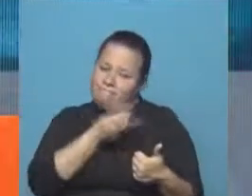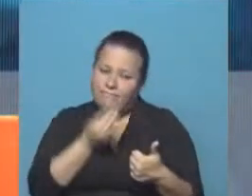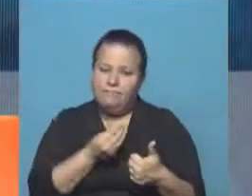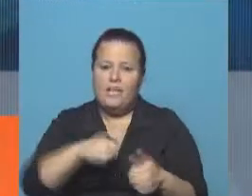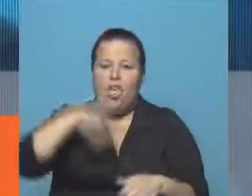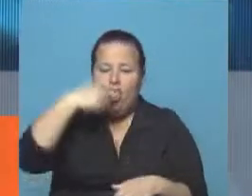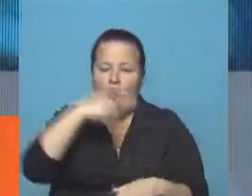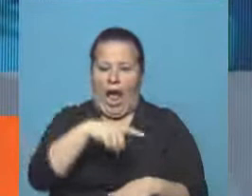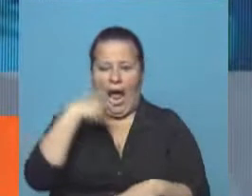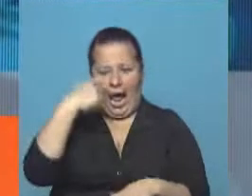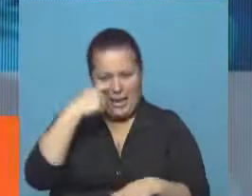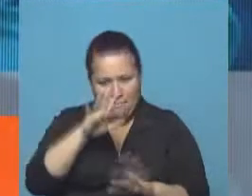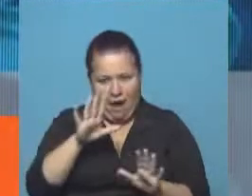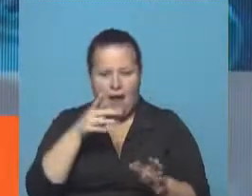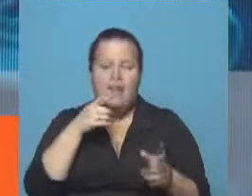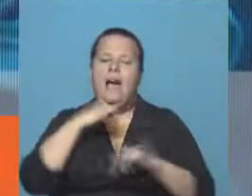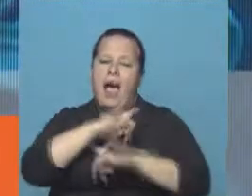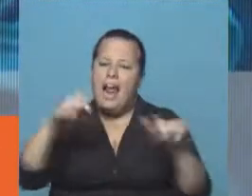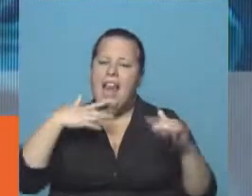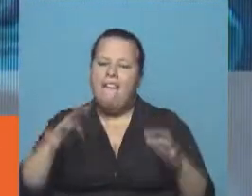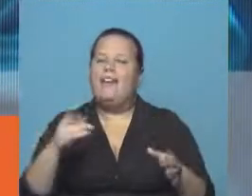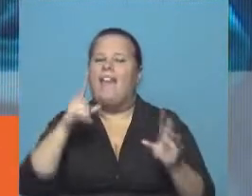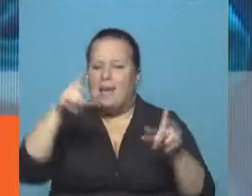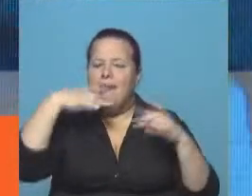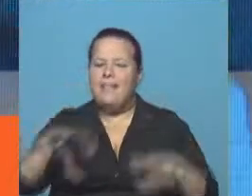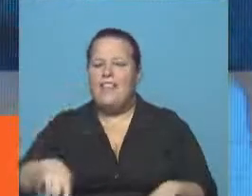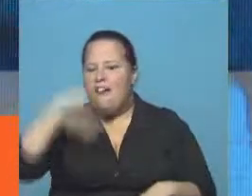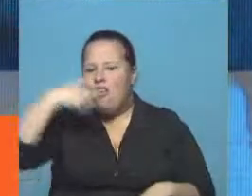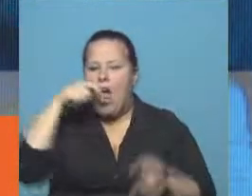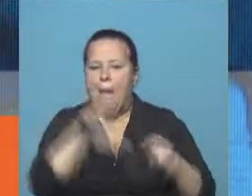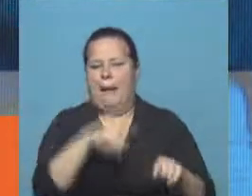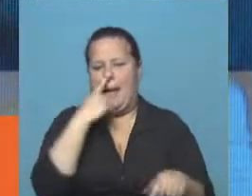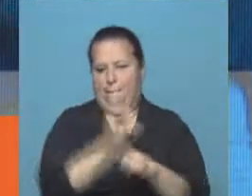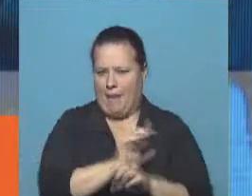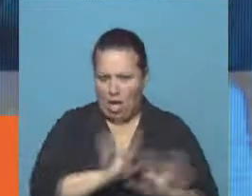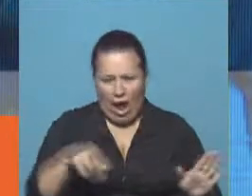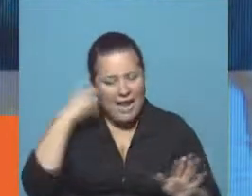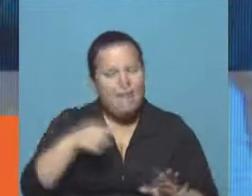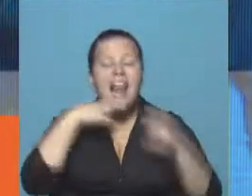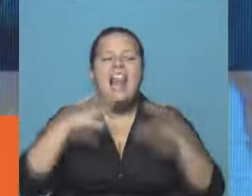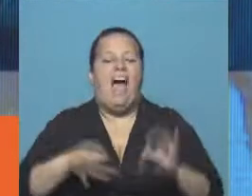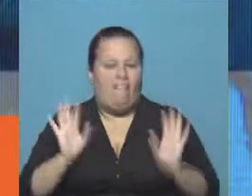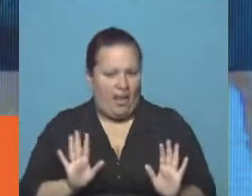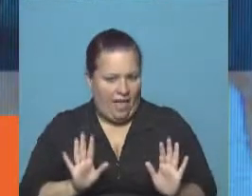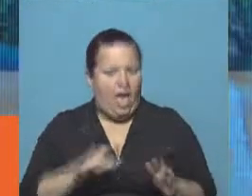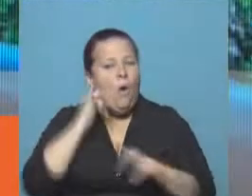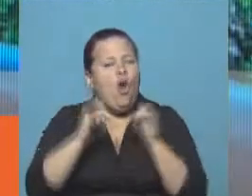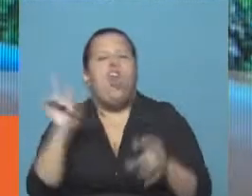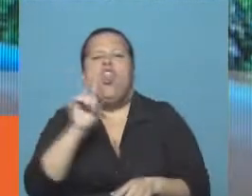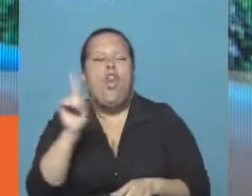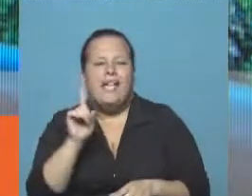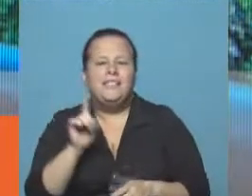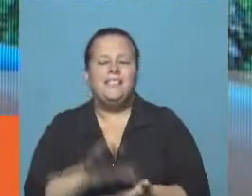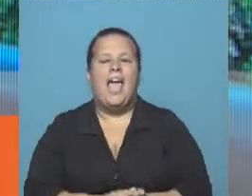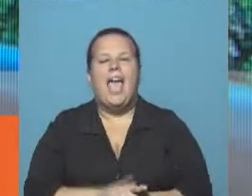el doping de los animales. Hablemosle a la gente en el idioma que la gente habla, la falopa para los animales. Esta es la verdad. No estamos